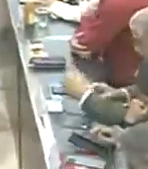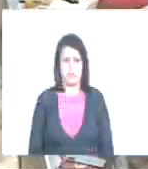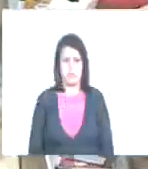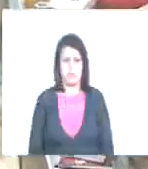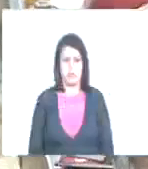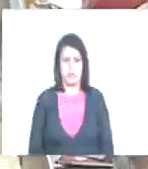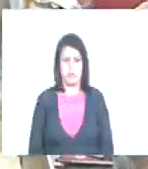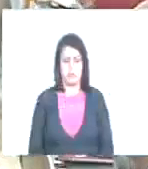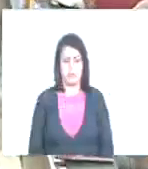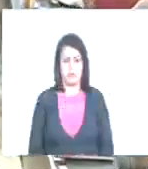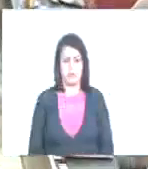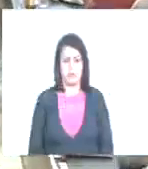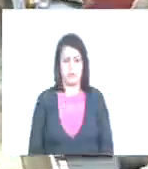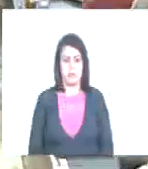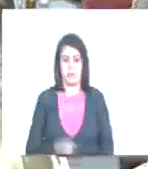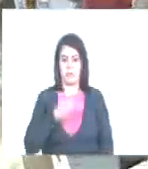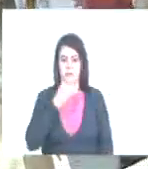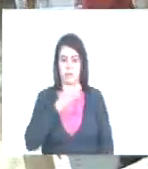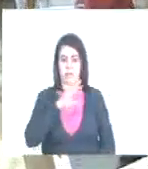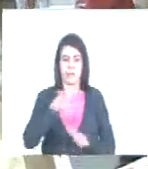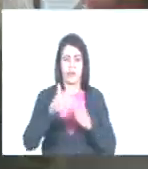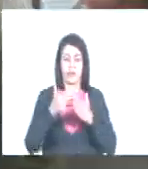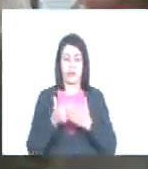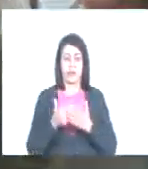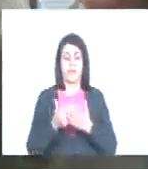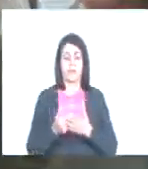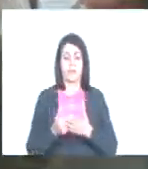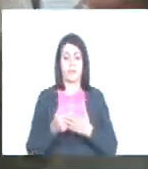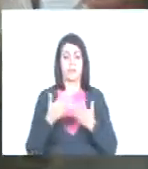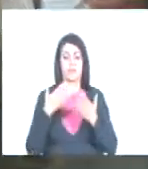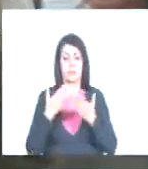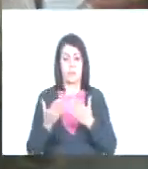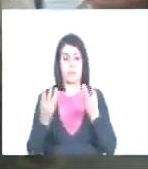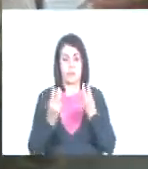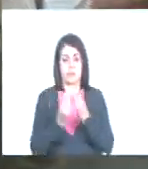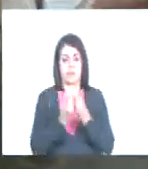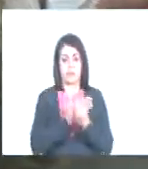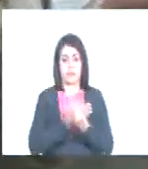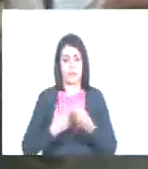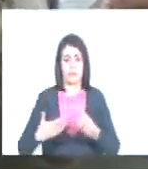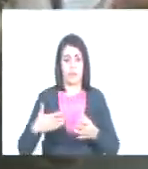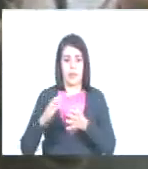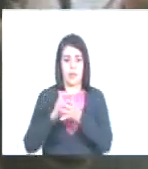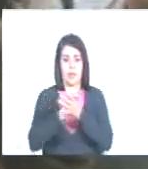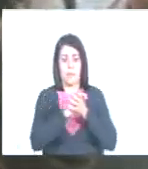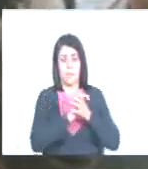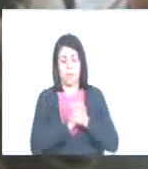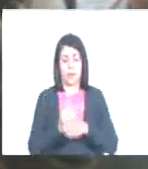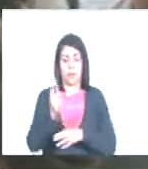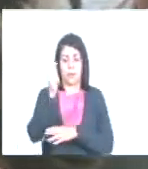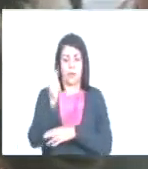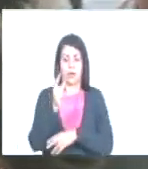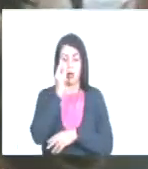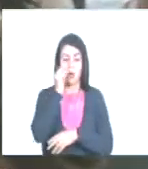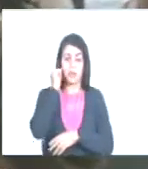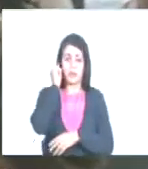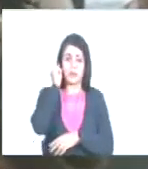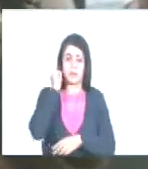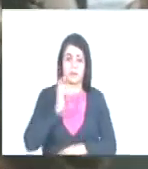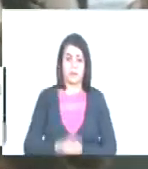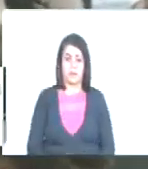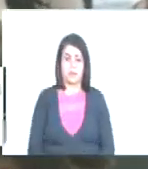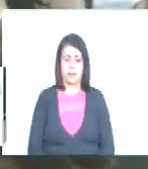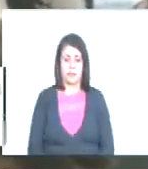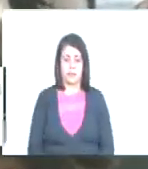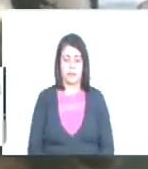Buenas tardes, un abrazo a todos y a todas, directiva, presidente, colegas, diputados y diputadas.